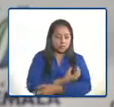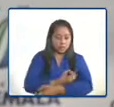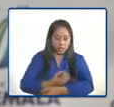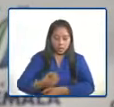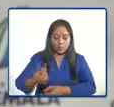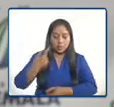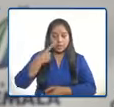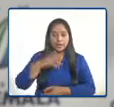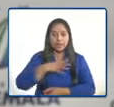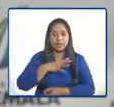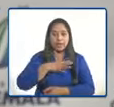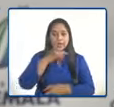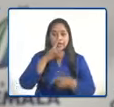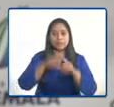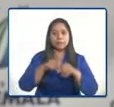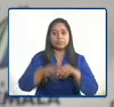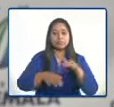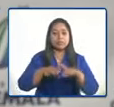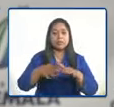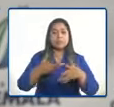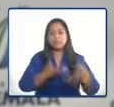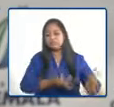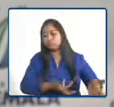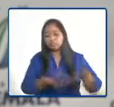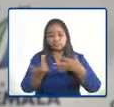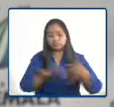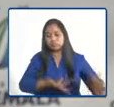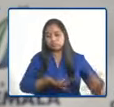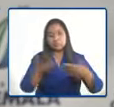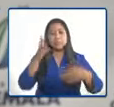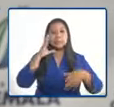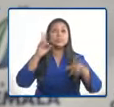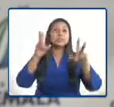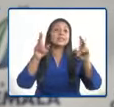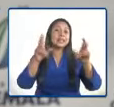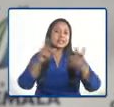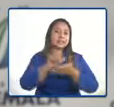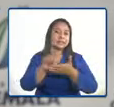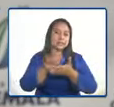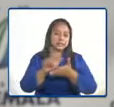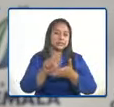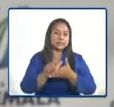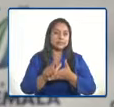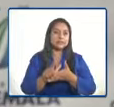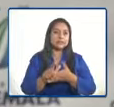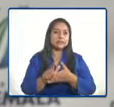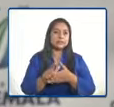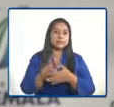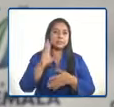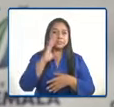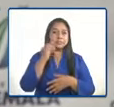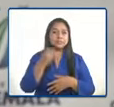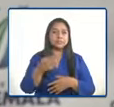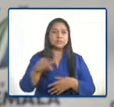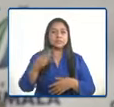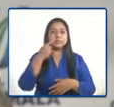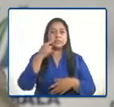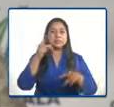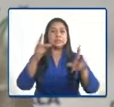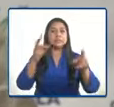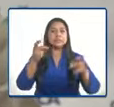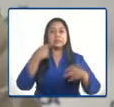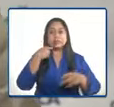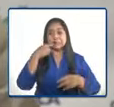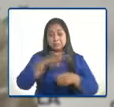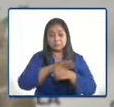en las alfombras también para poder removerlas por temas también de higiene, en este caso, en esta etapa de coronavirus que